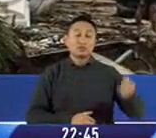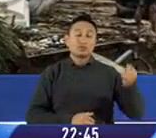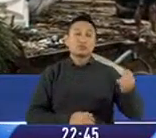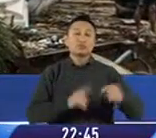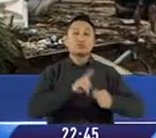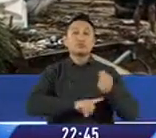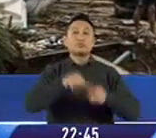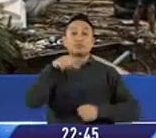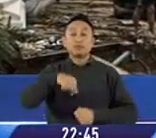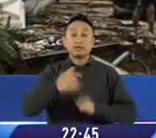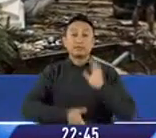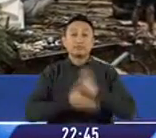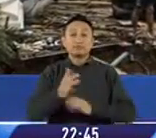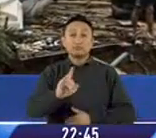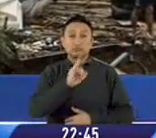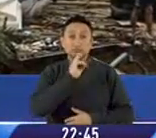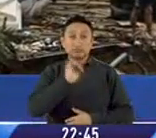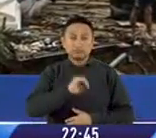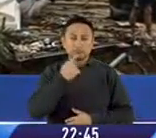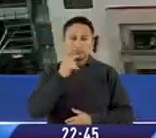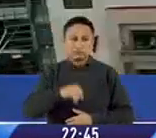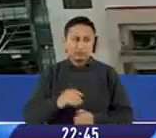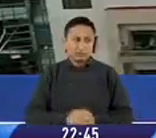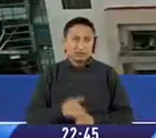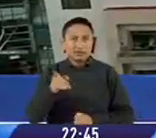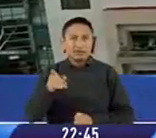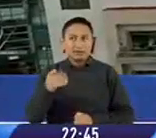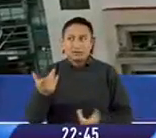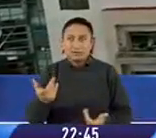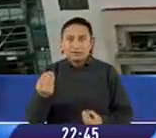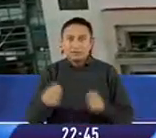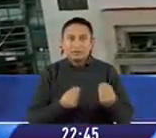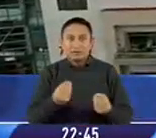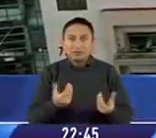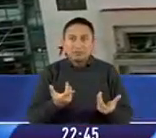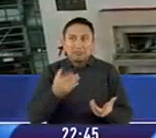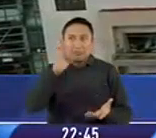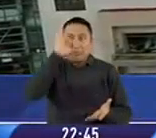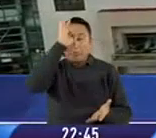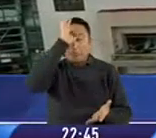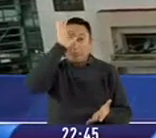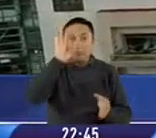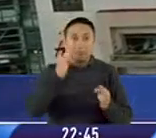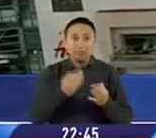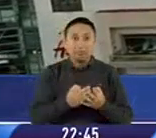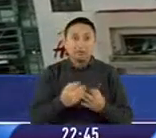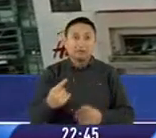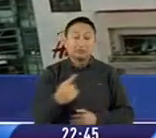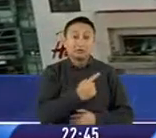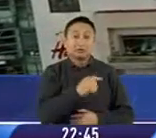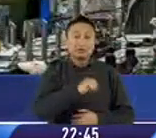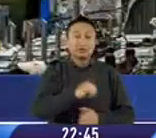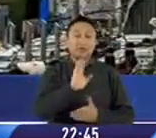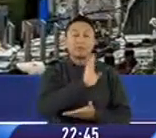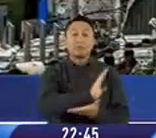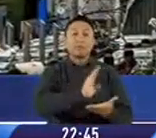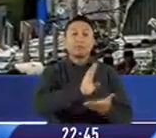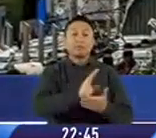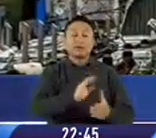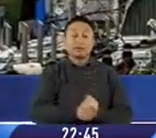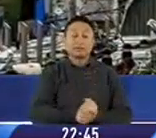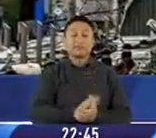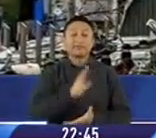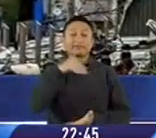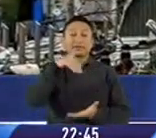quien migró a Estados Unidos, afirmó que no sabe nada más de ella ni de su familia. Ellos son originarios de un barrio en la colonia Centro